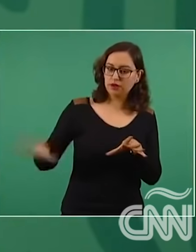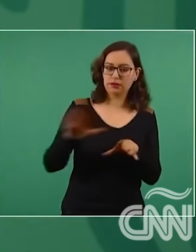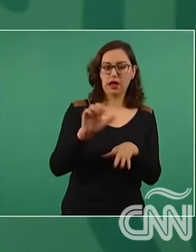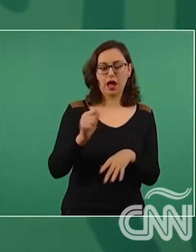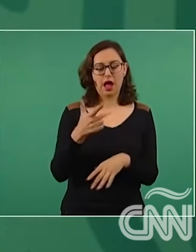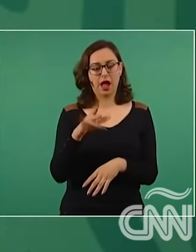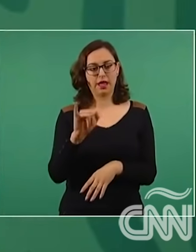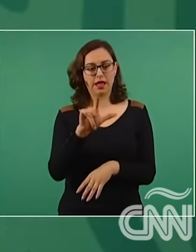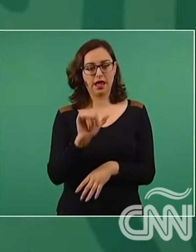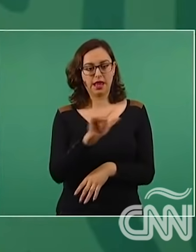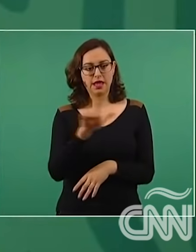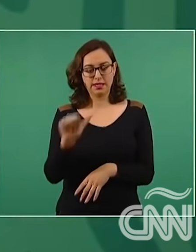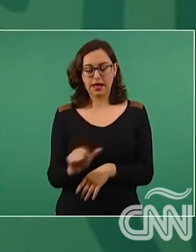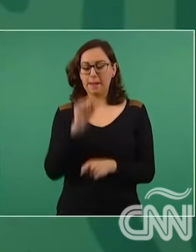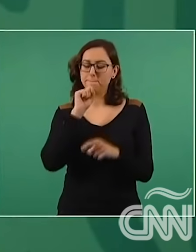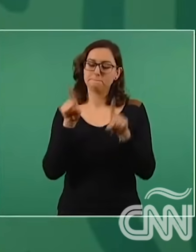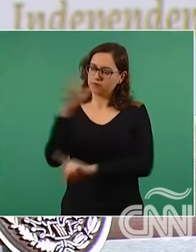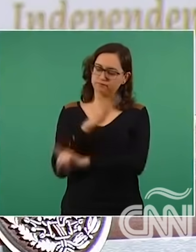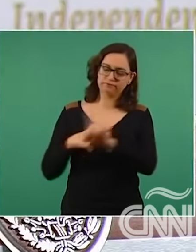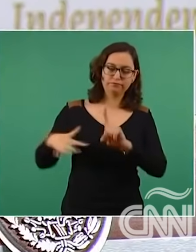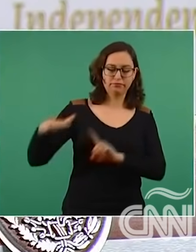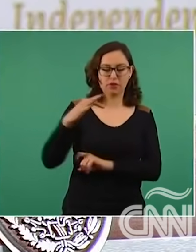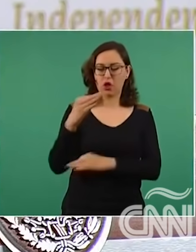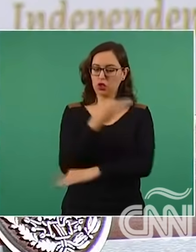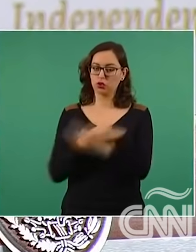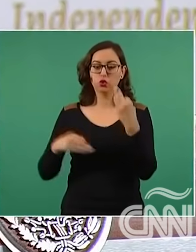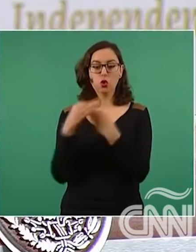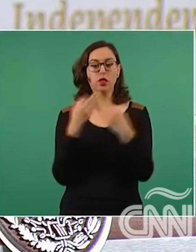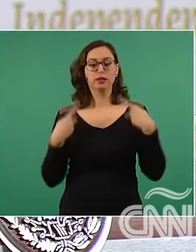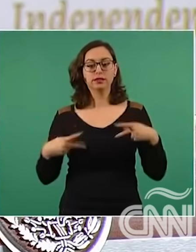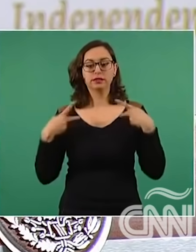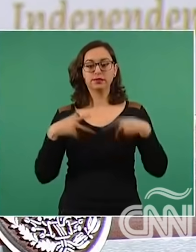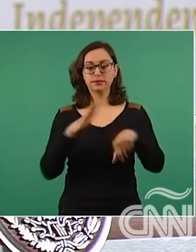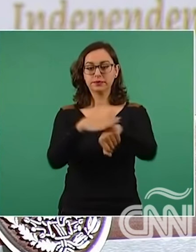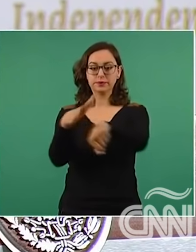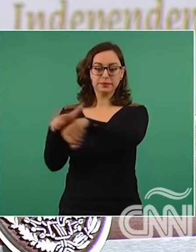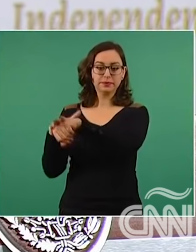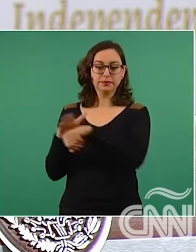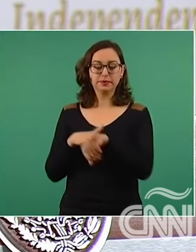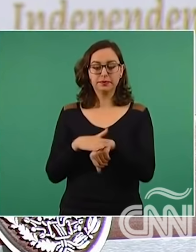esa región de Michoacán, a la gente,